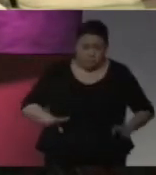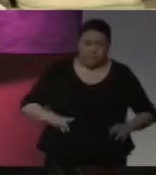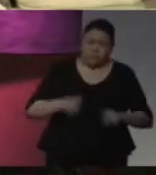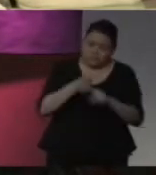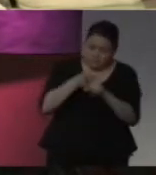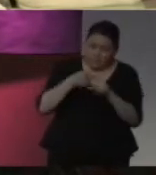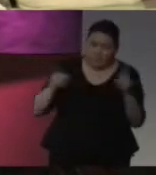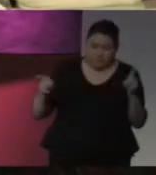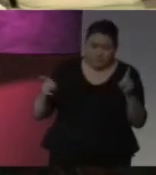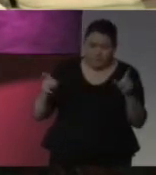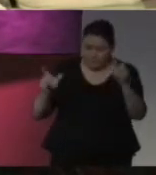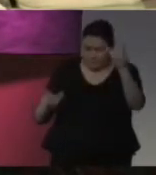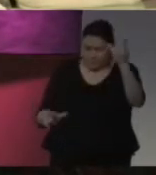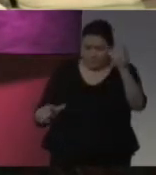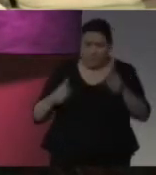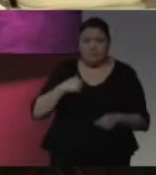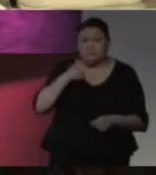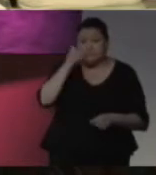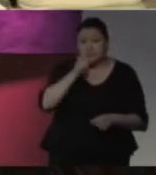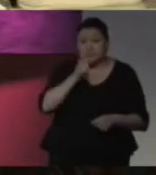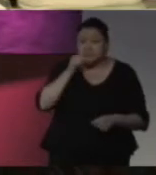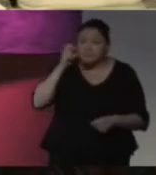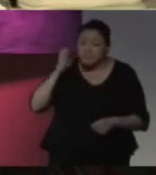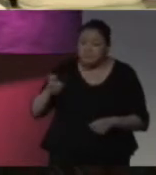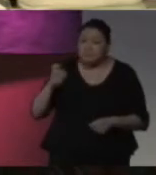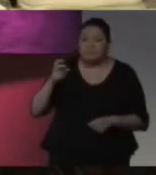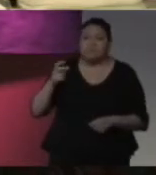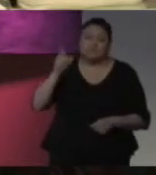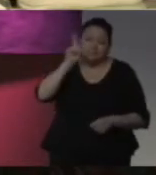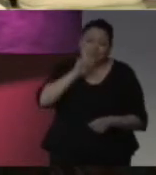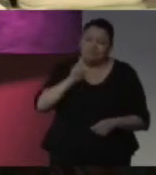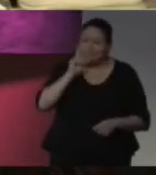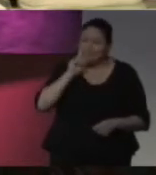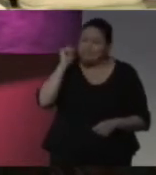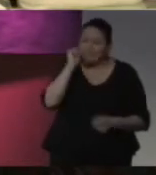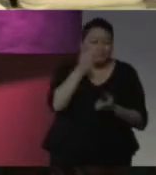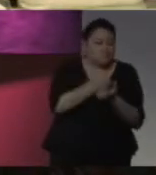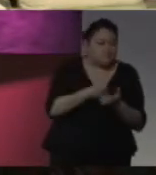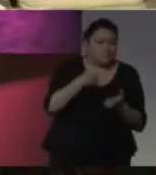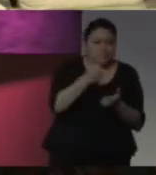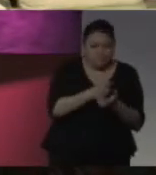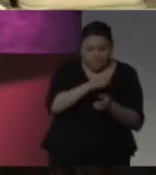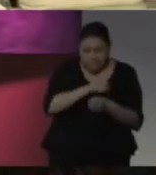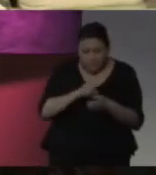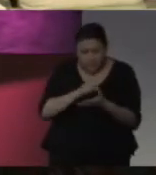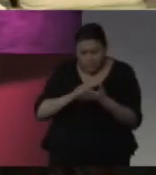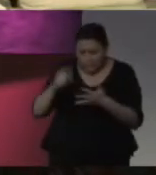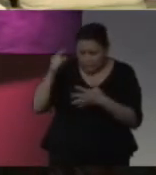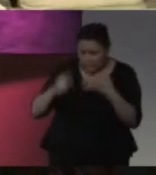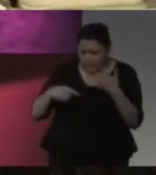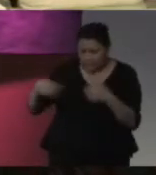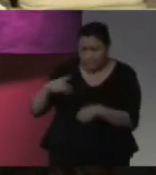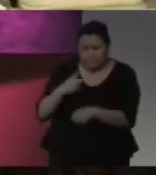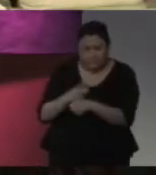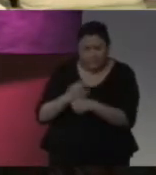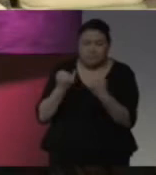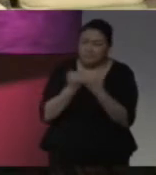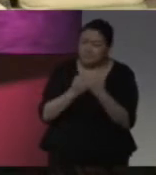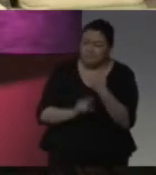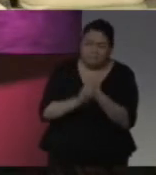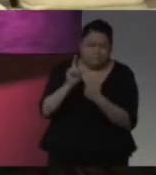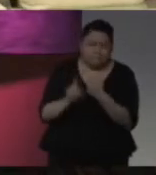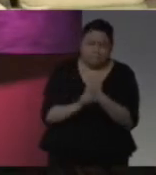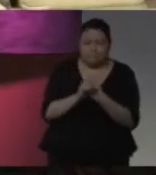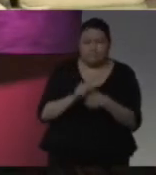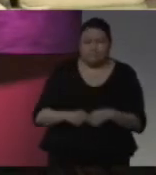y permanentes presencias en la cuestión de las mujeres y los derechos de las mujeres. Entre